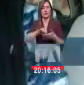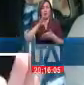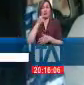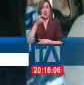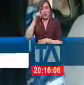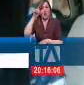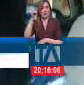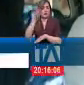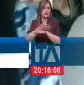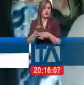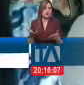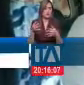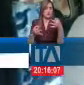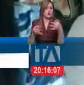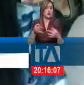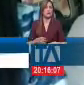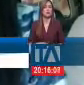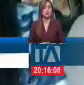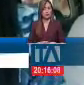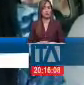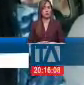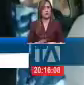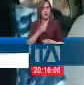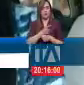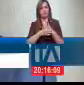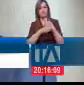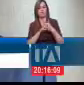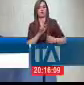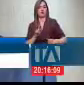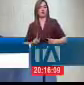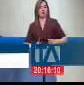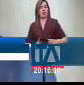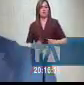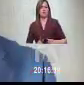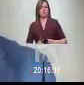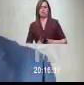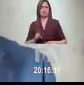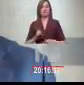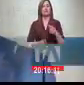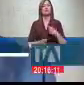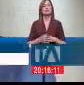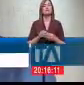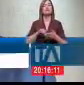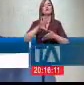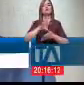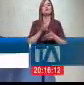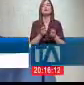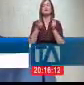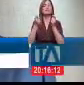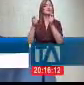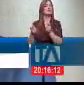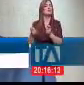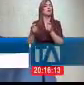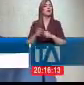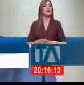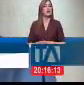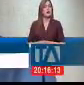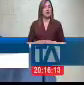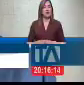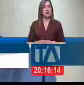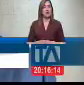de la Asamblea y de la Corte y que no iba a poner posiciones personales. Y la propia Asamblea le esté sirviendo en bandeja de plata el